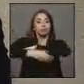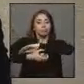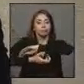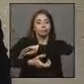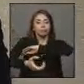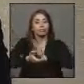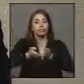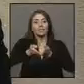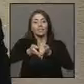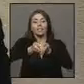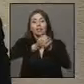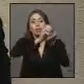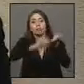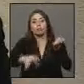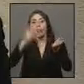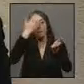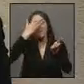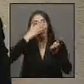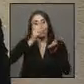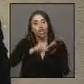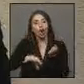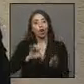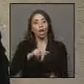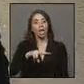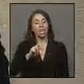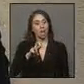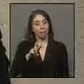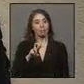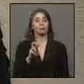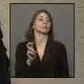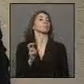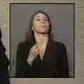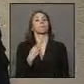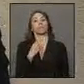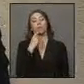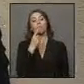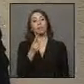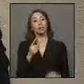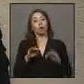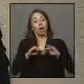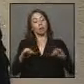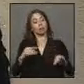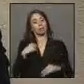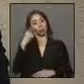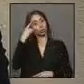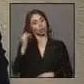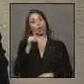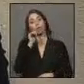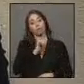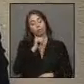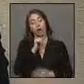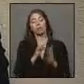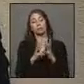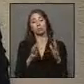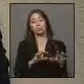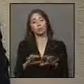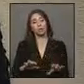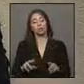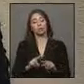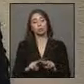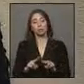que transportaba petróleo de la ENAP. Yo le quiero decir que, más allá que tengo el convencimiento que aún faltan muchas cosas que